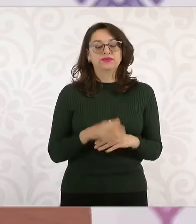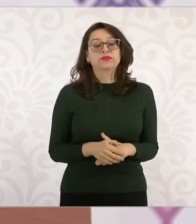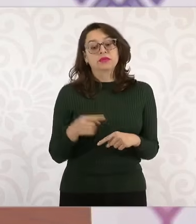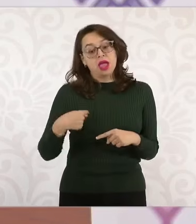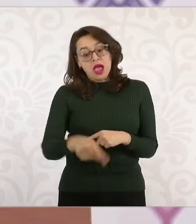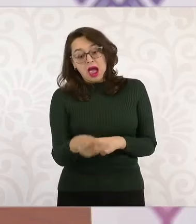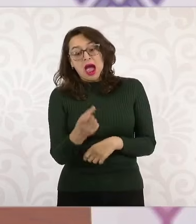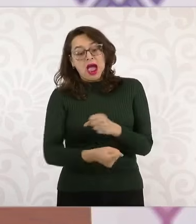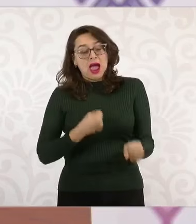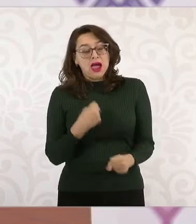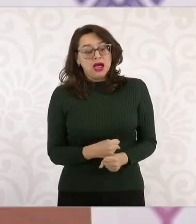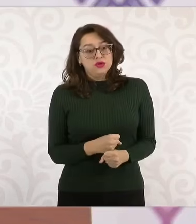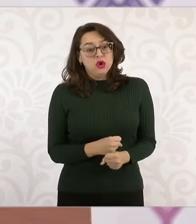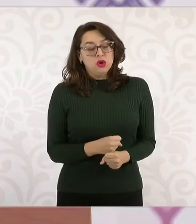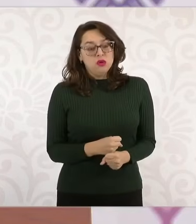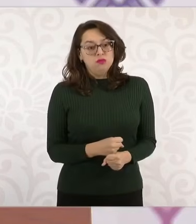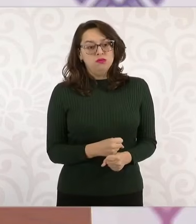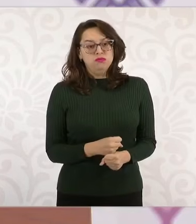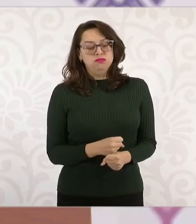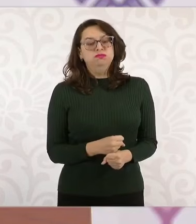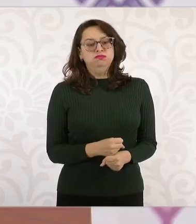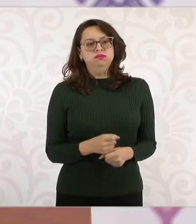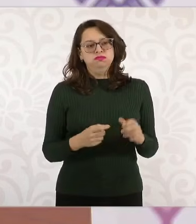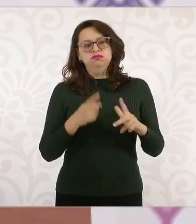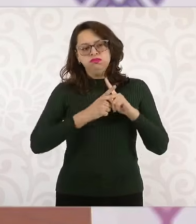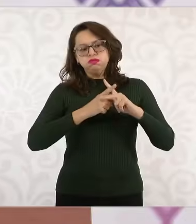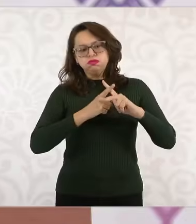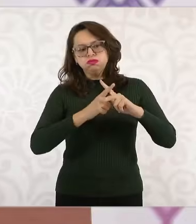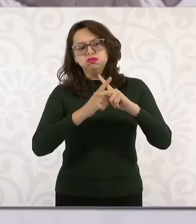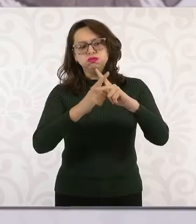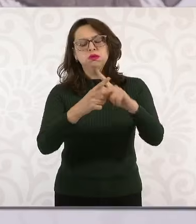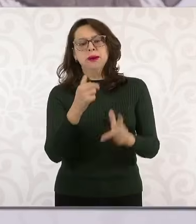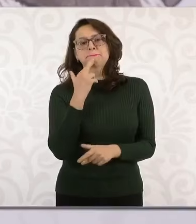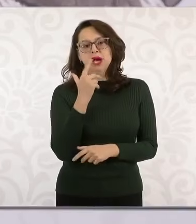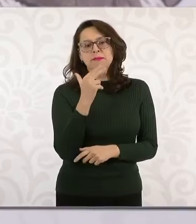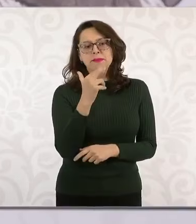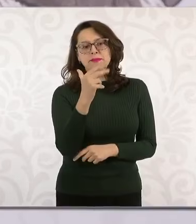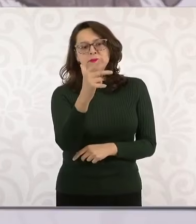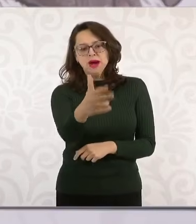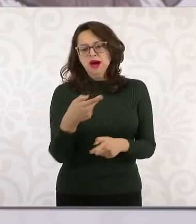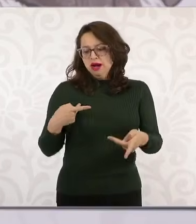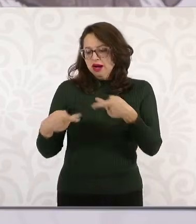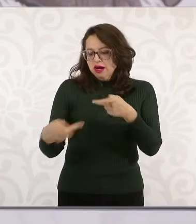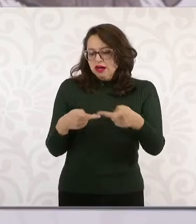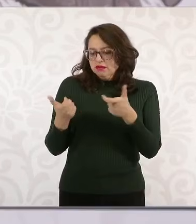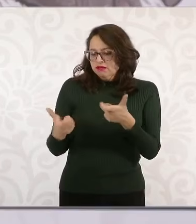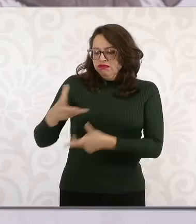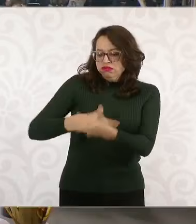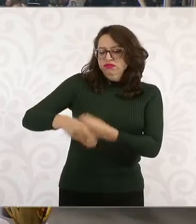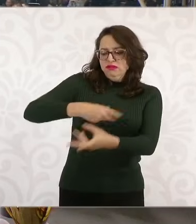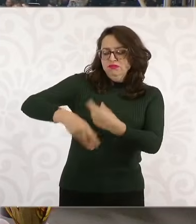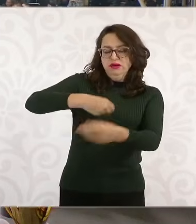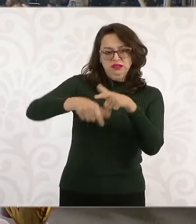año todos los indicadores se ven mejor y además pues tenemos un plan para acelerar la inversión.